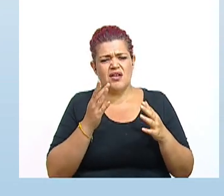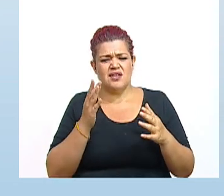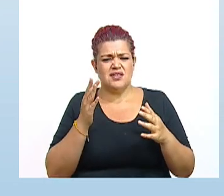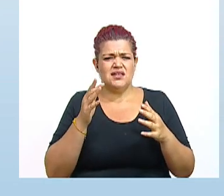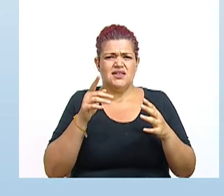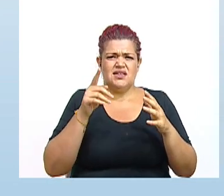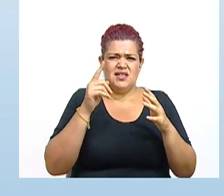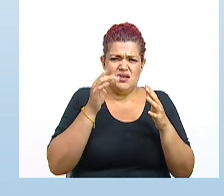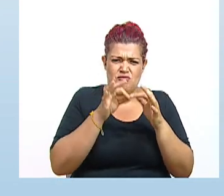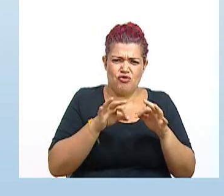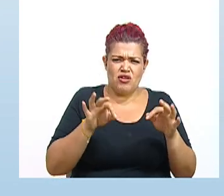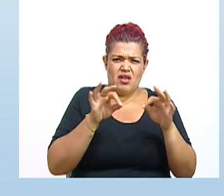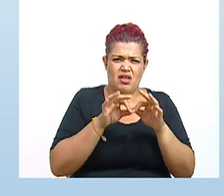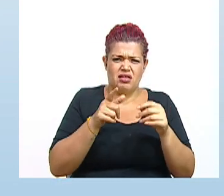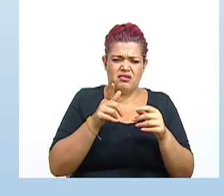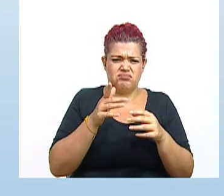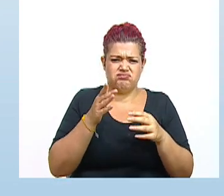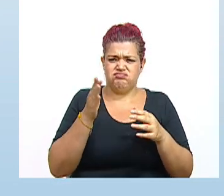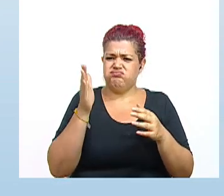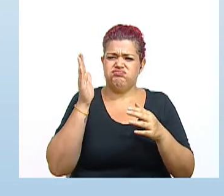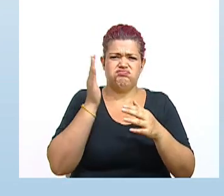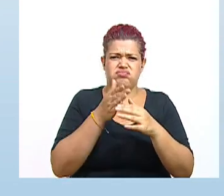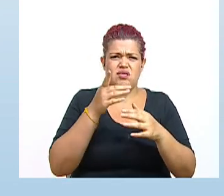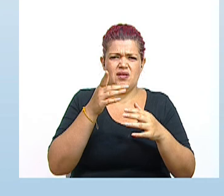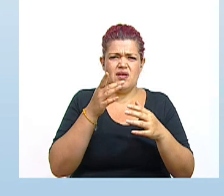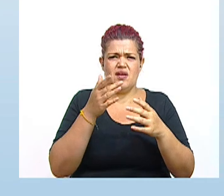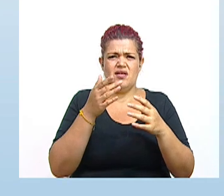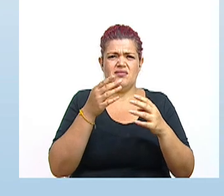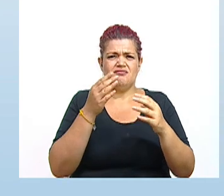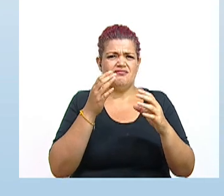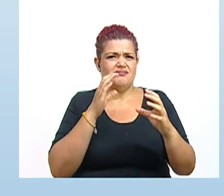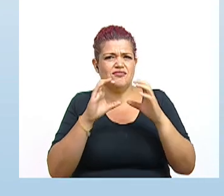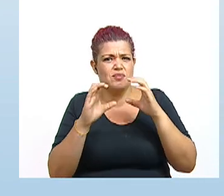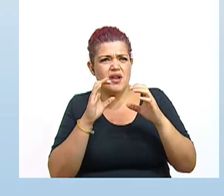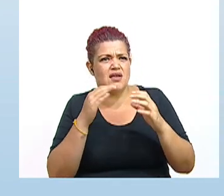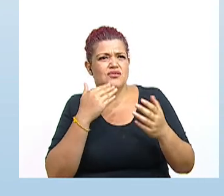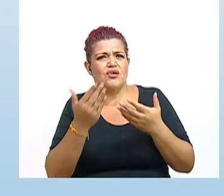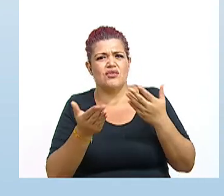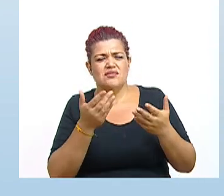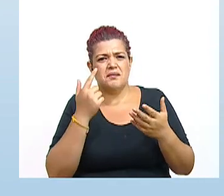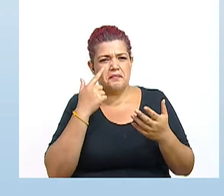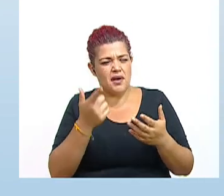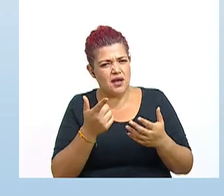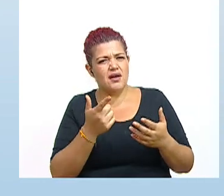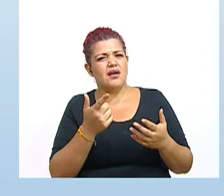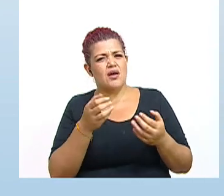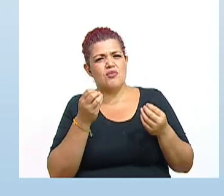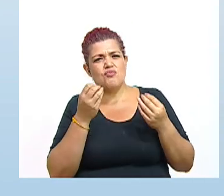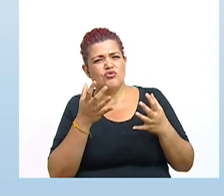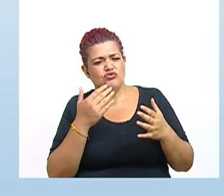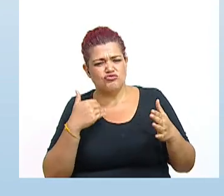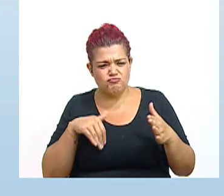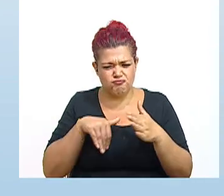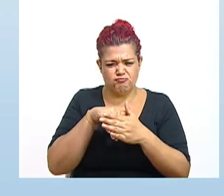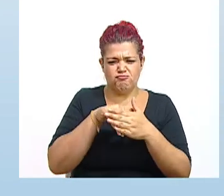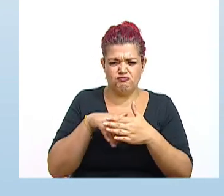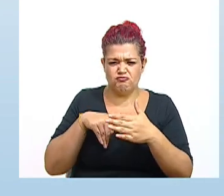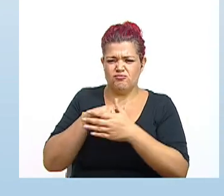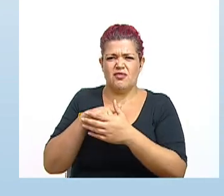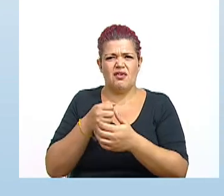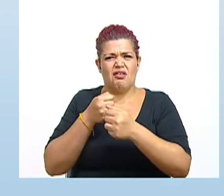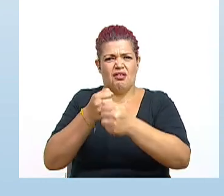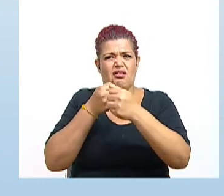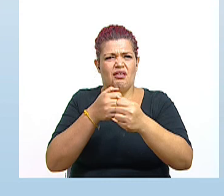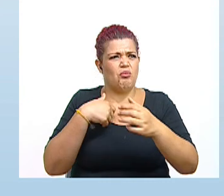de comunicación que son muy frecuentes debido a estos eventos. En estos días, por ejemplo, hemos visto muchos obstáculos en las vías que